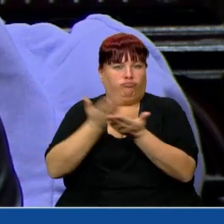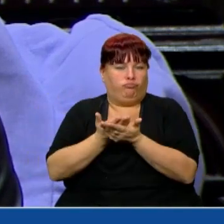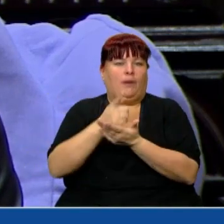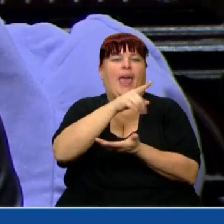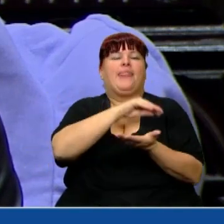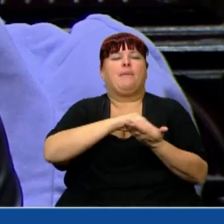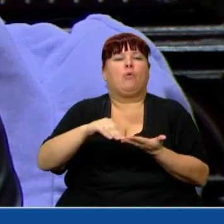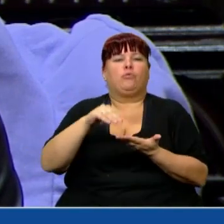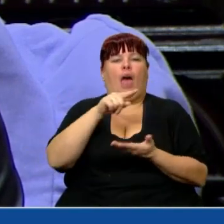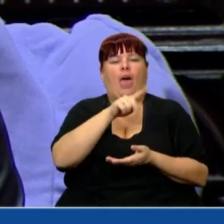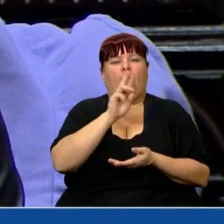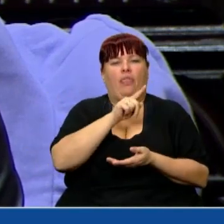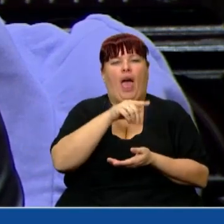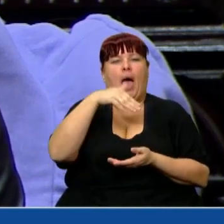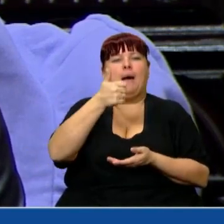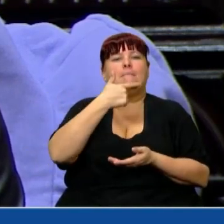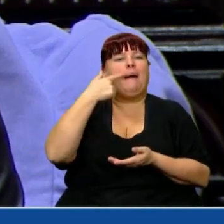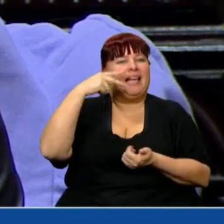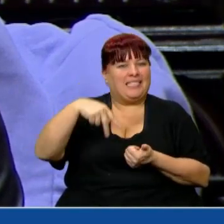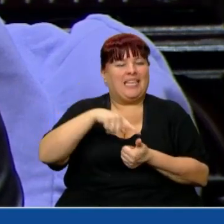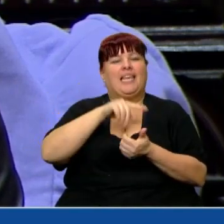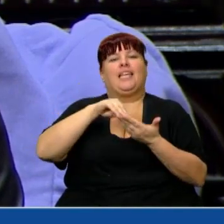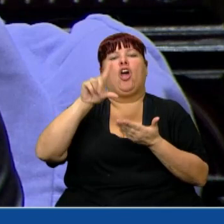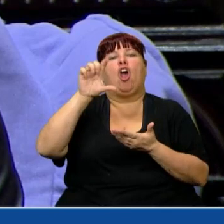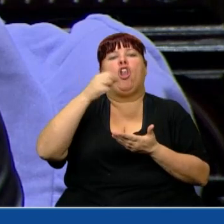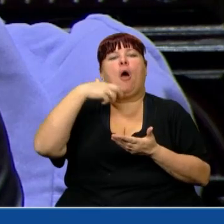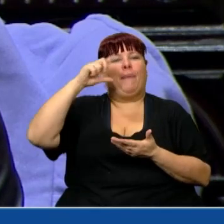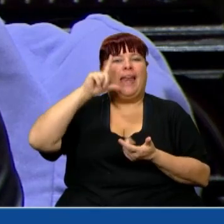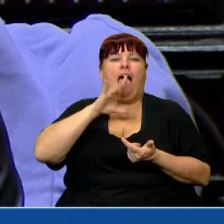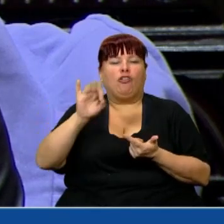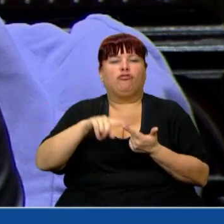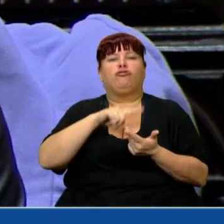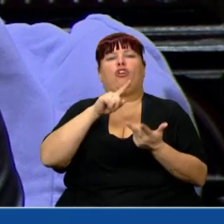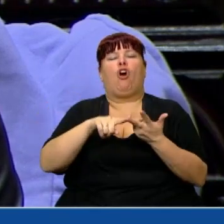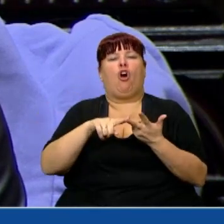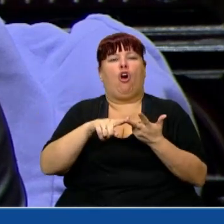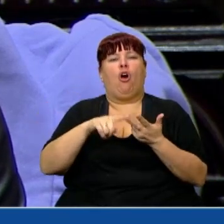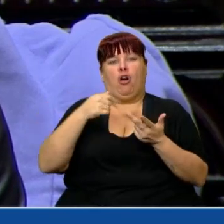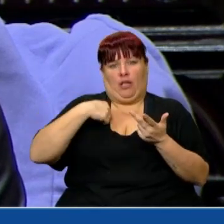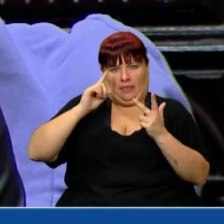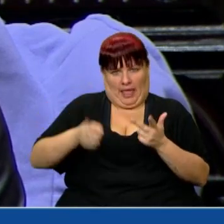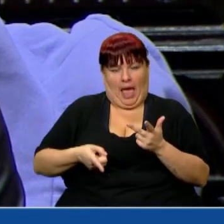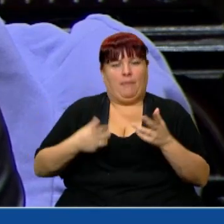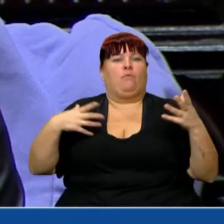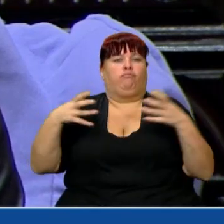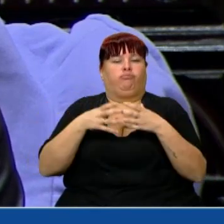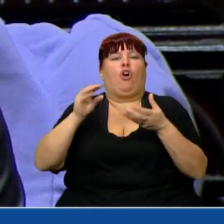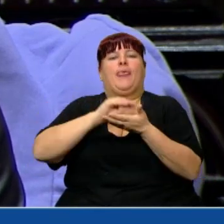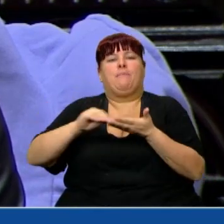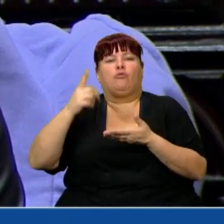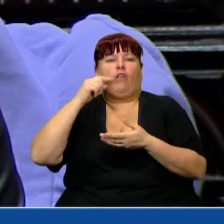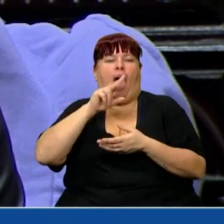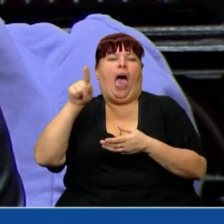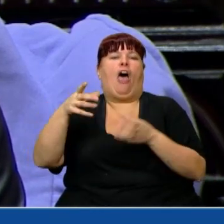tanto de la diputada Massín como de la diputada Los Penato, como de quien les habla y un conjunto de diputados y